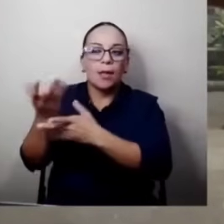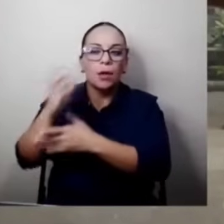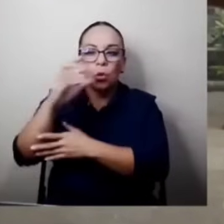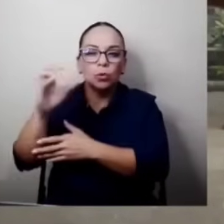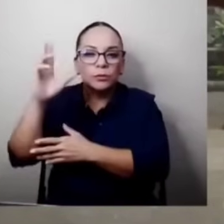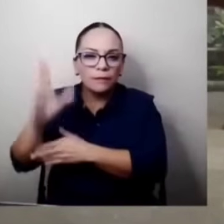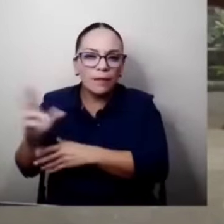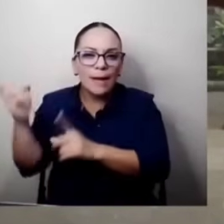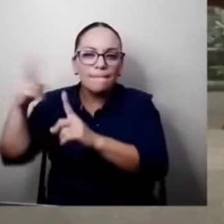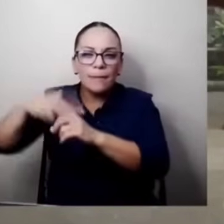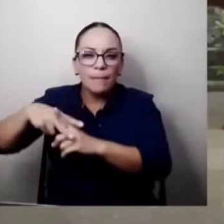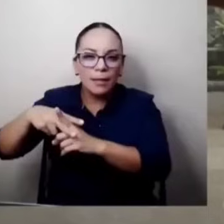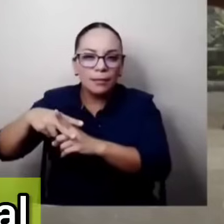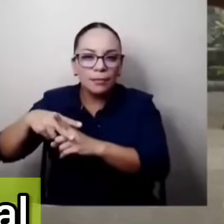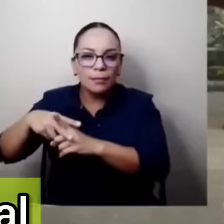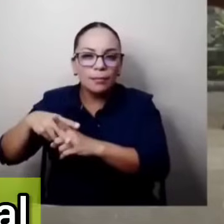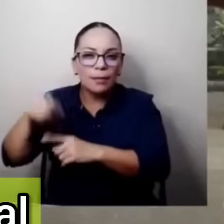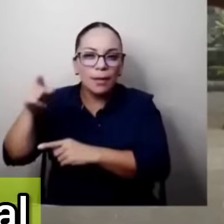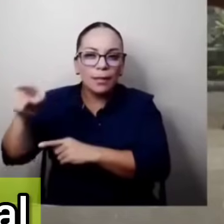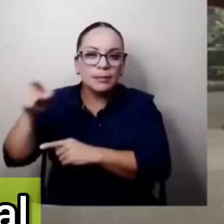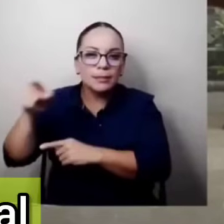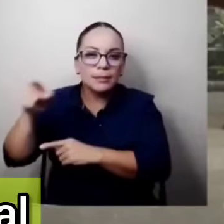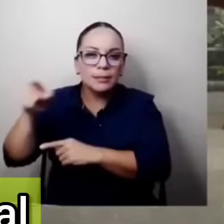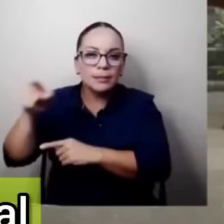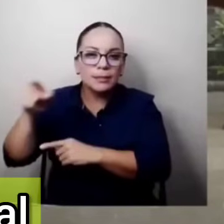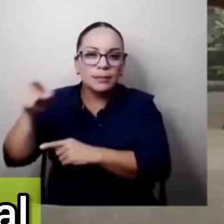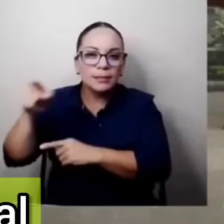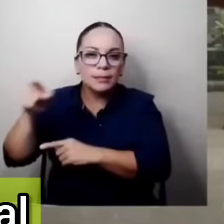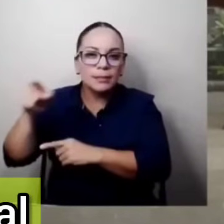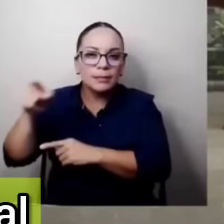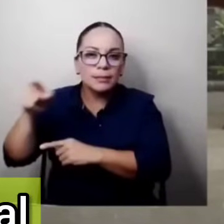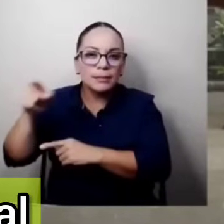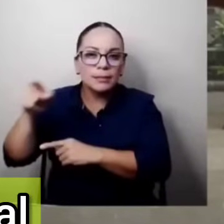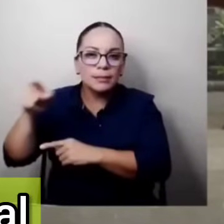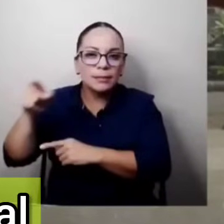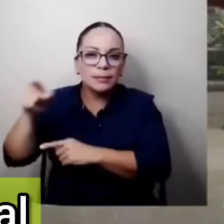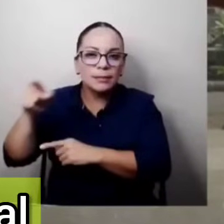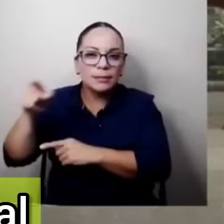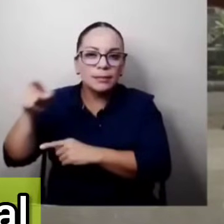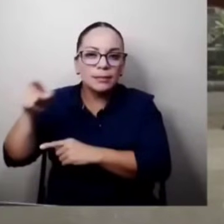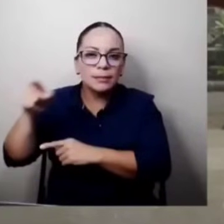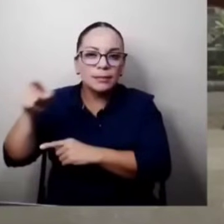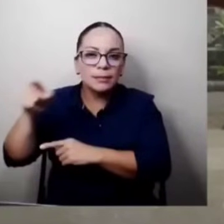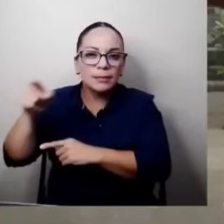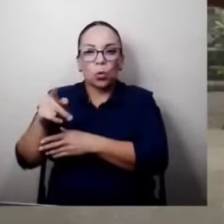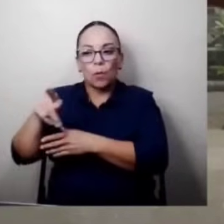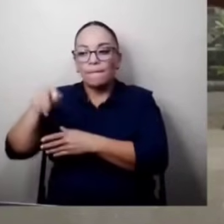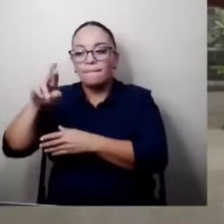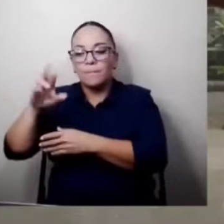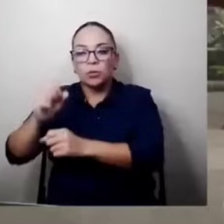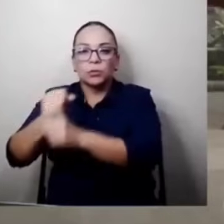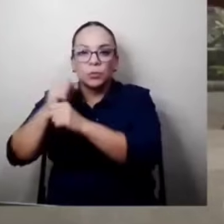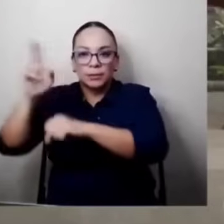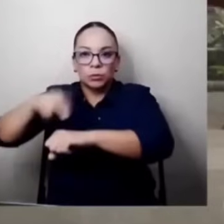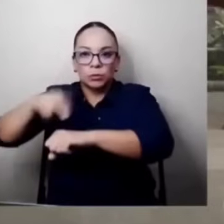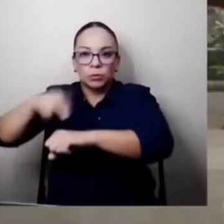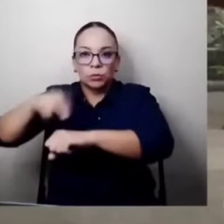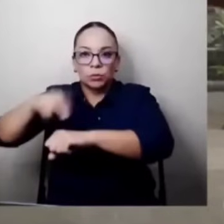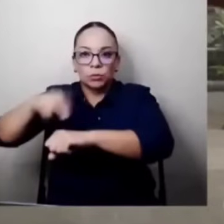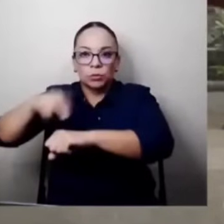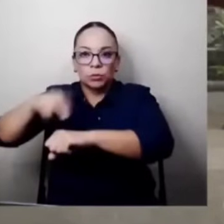implemente ese decreto de pro seguridad nacional y dígame qué